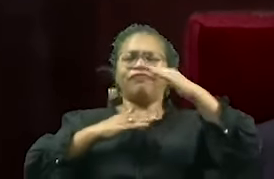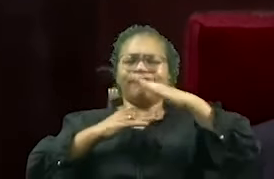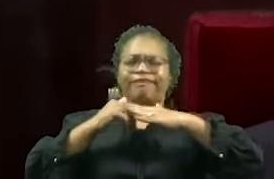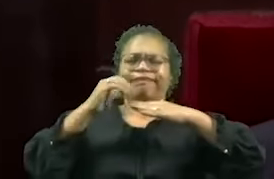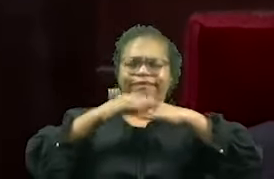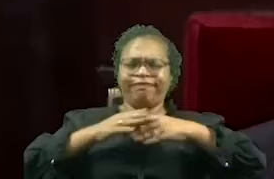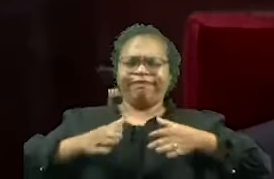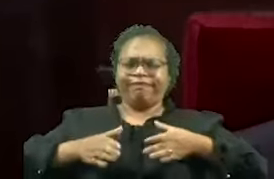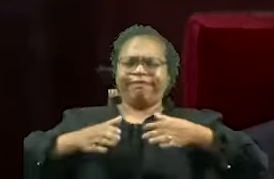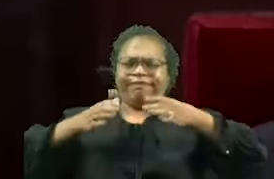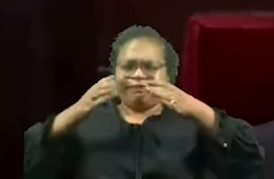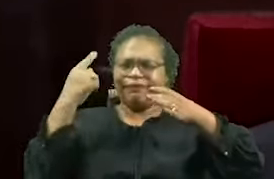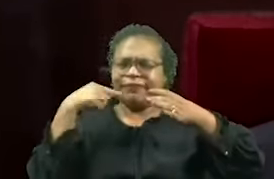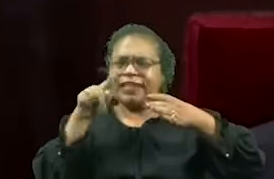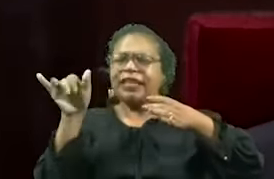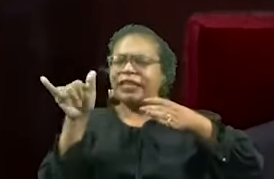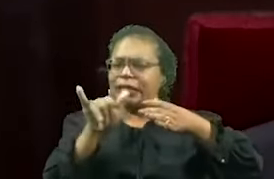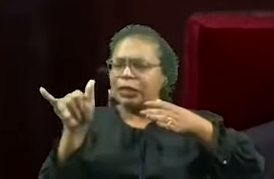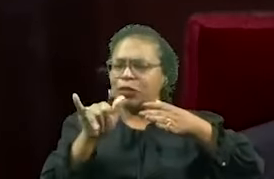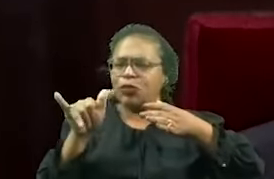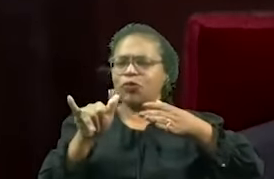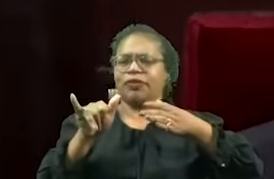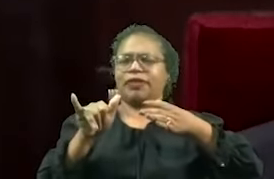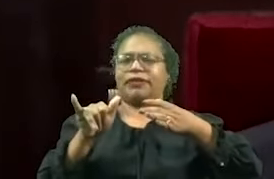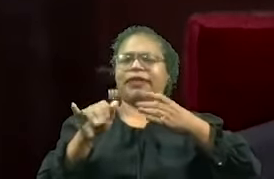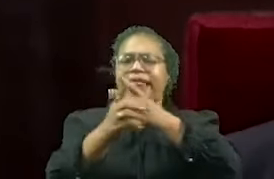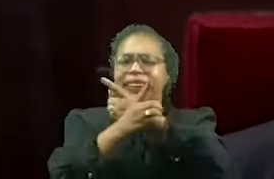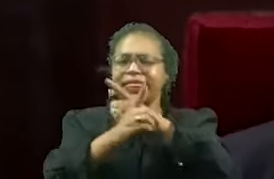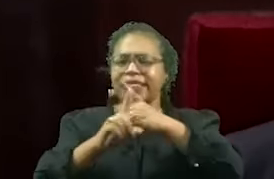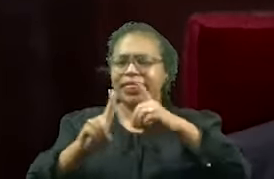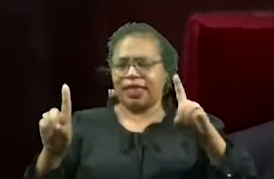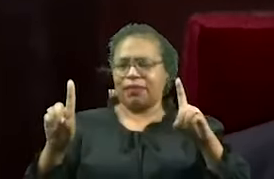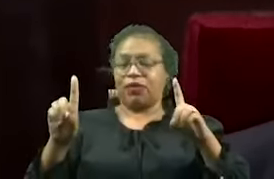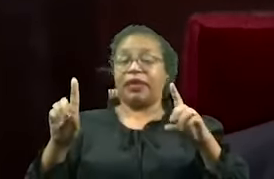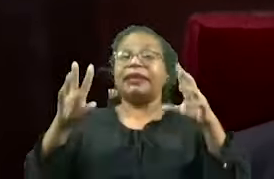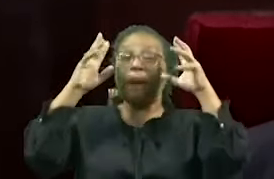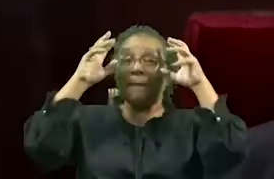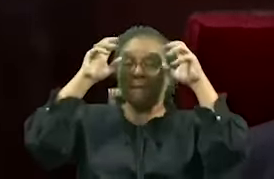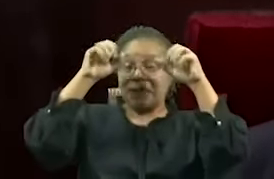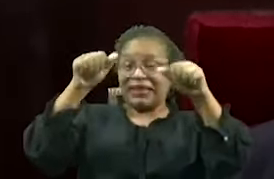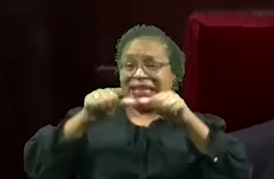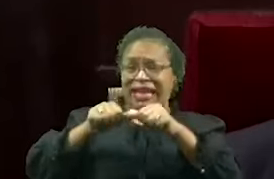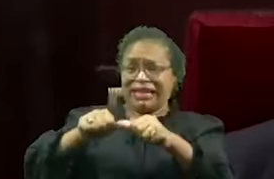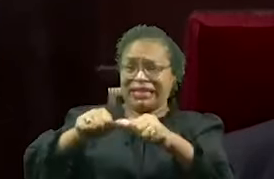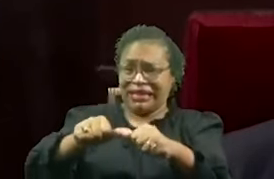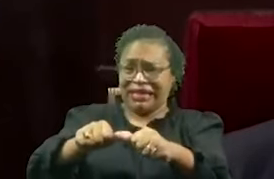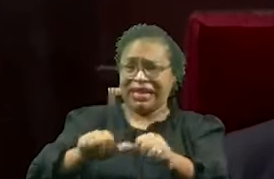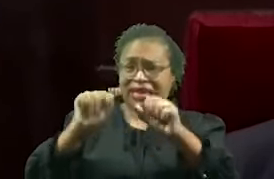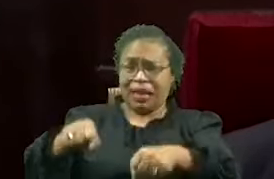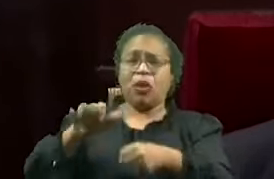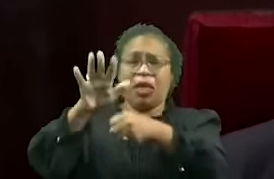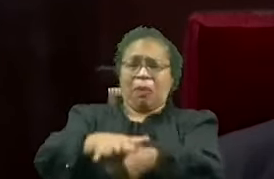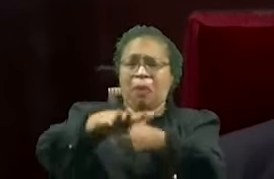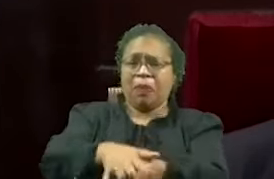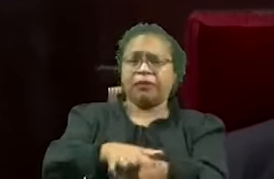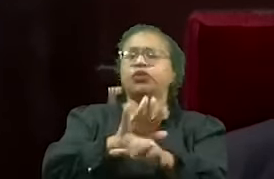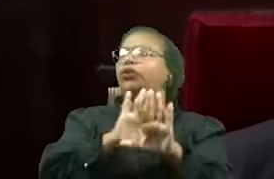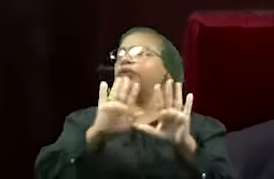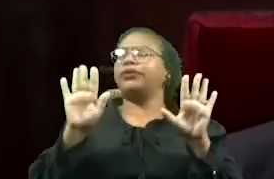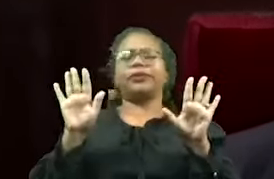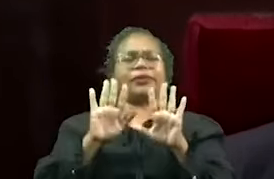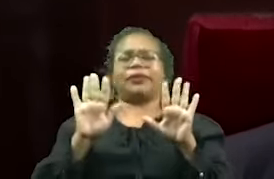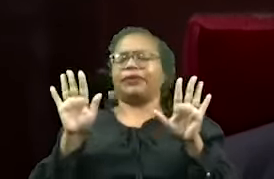siente con el derecho a eternizar su mandato Este cambio constitucional es mucho más que un trámite administrativo que